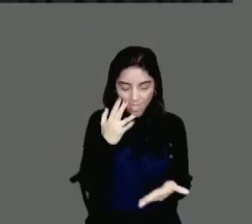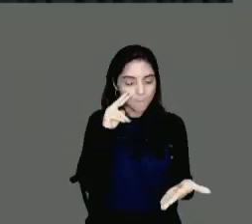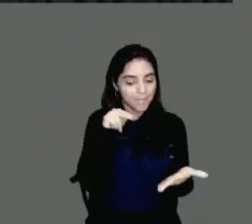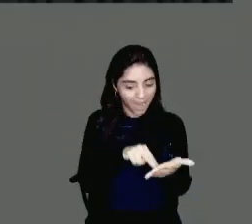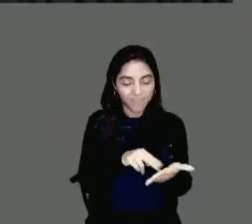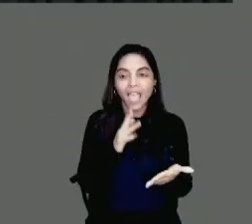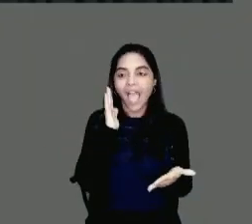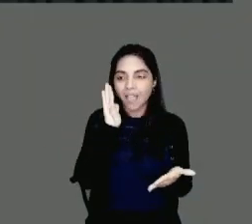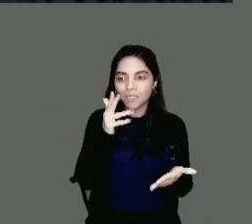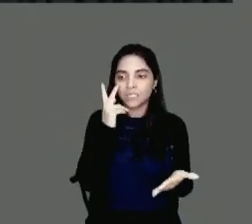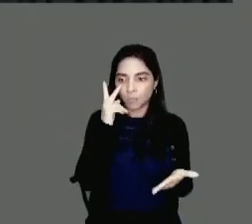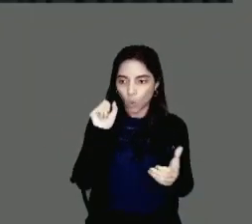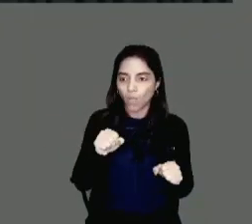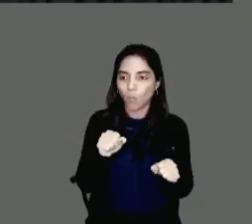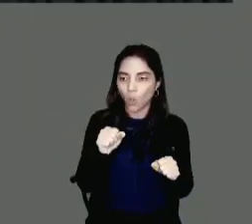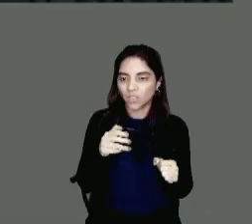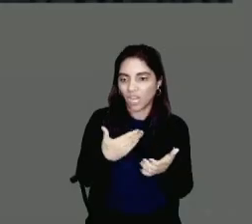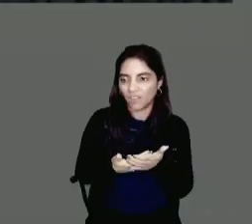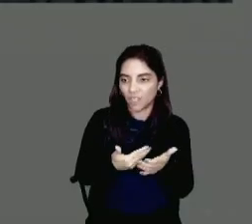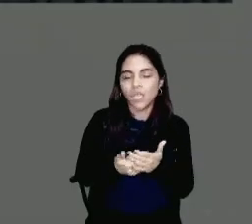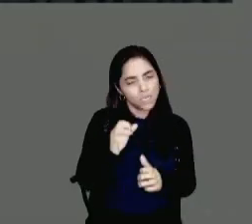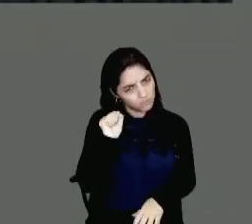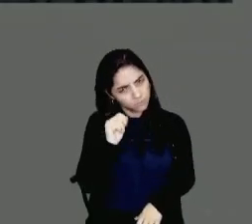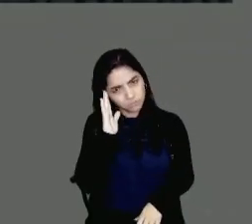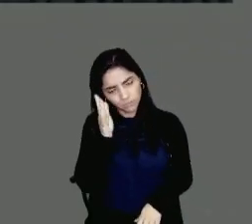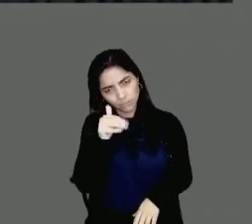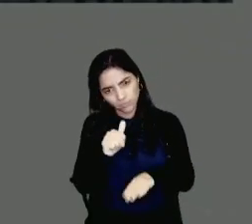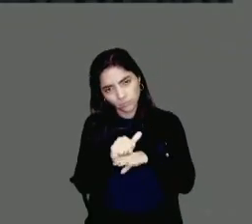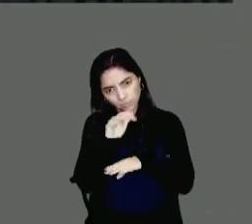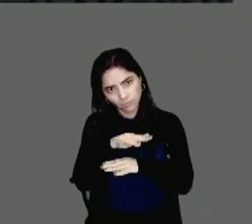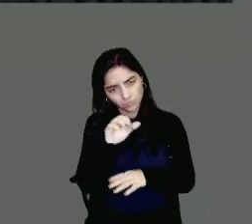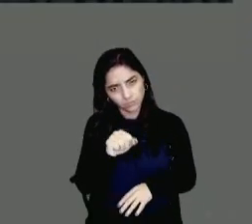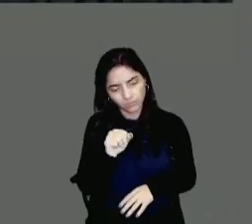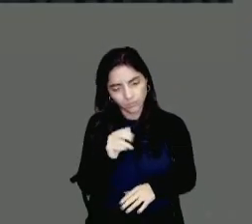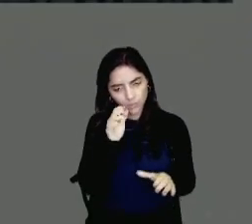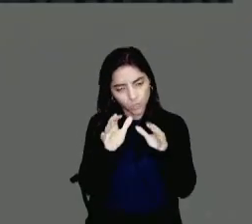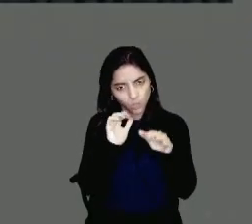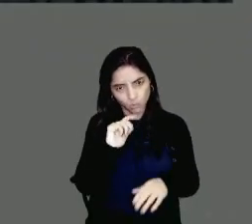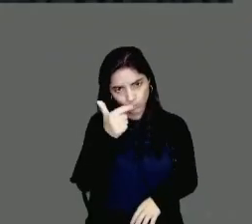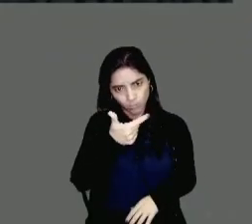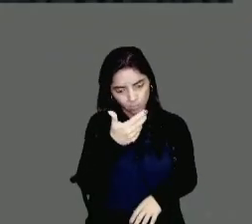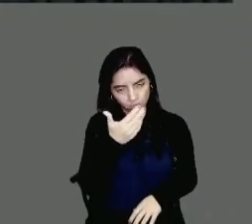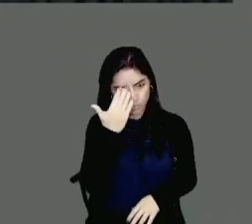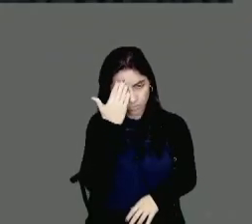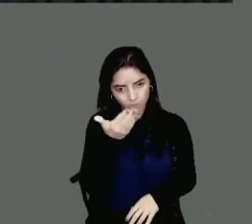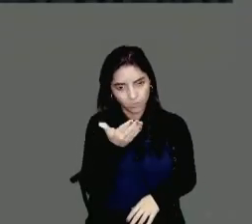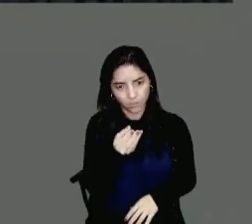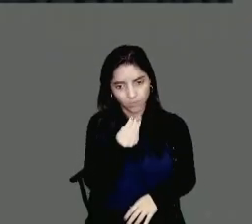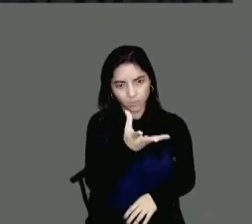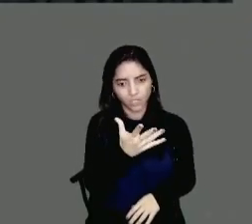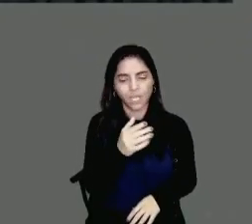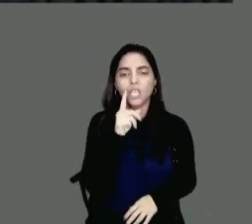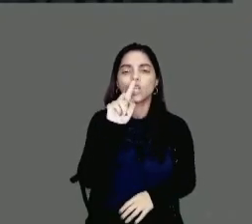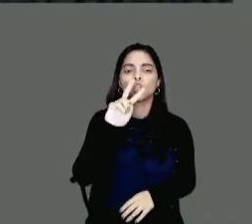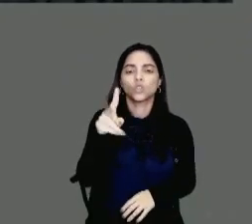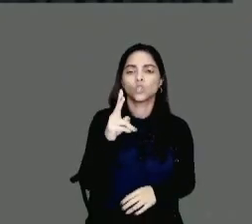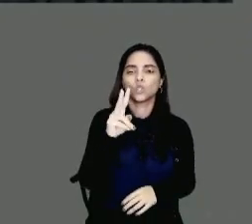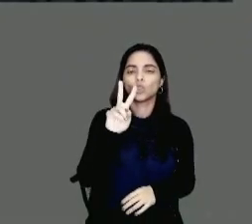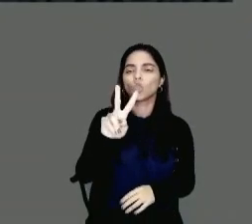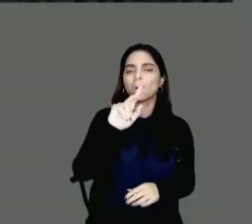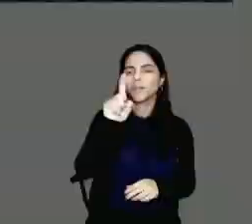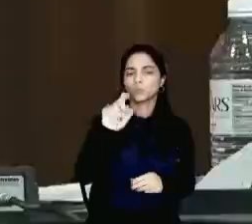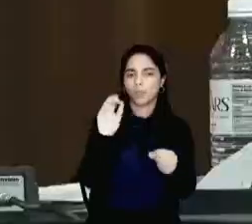al punto le podemos hacer llegar ese tipo de comunicación Gracias dos preguntitas nada más rápidas